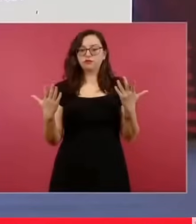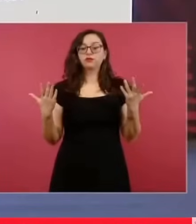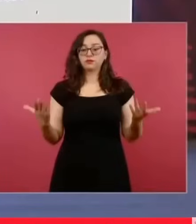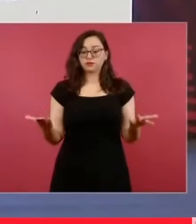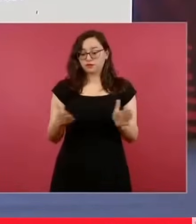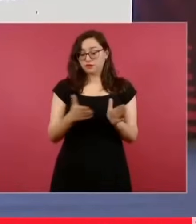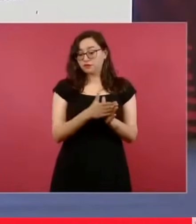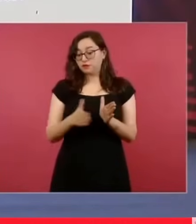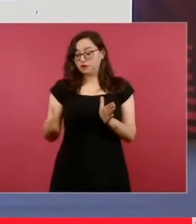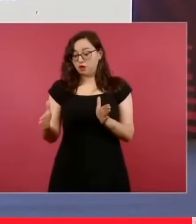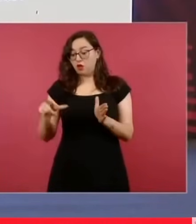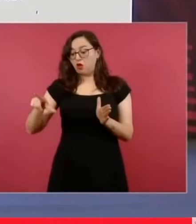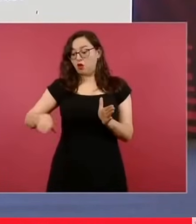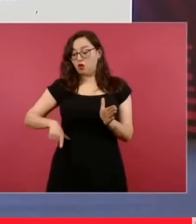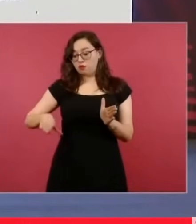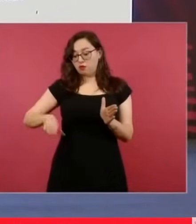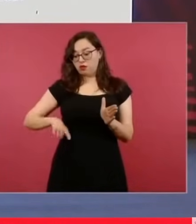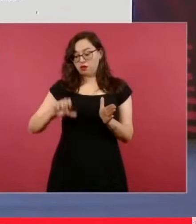administración